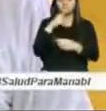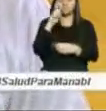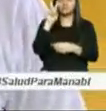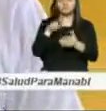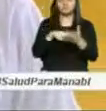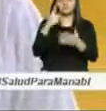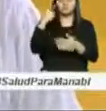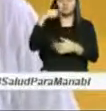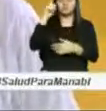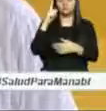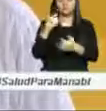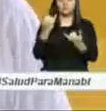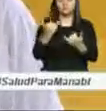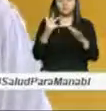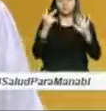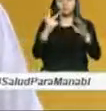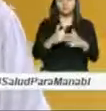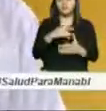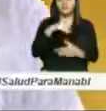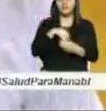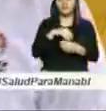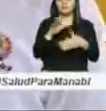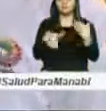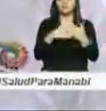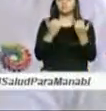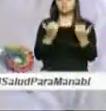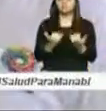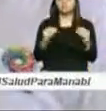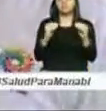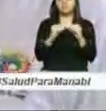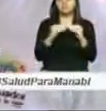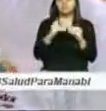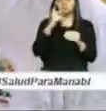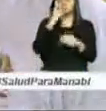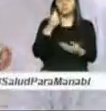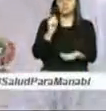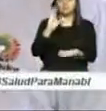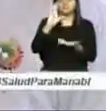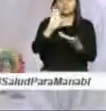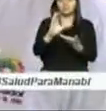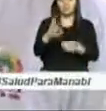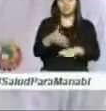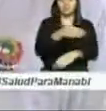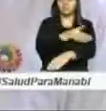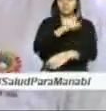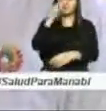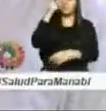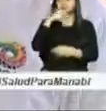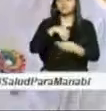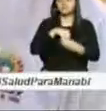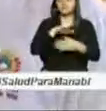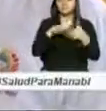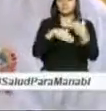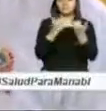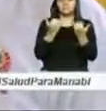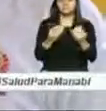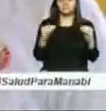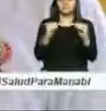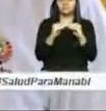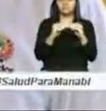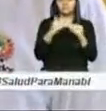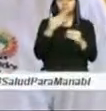millones, 8 veces más, esa es la revolución, que los 2 mil millones que invirtieron en conjunto los 3 gobiernos anteriores